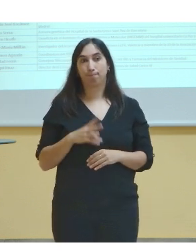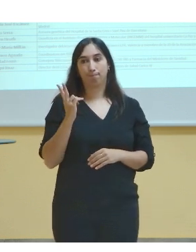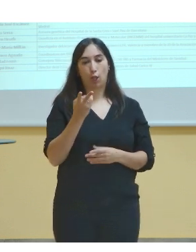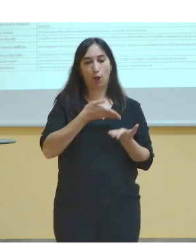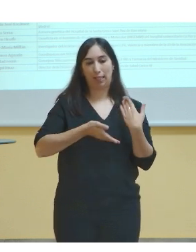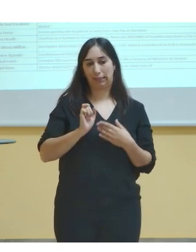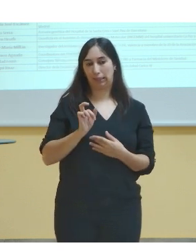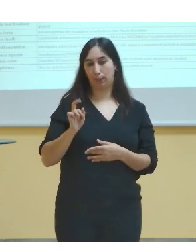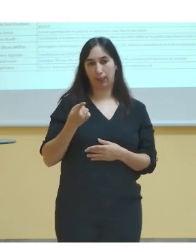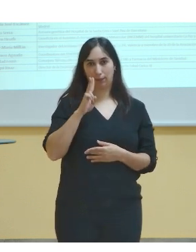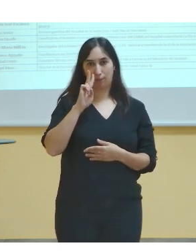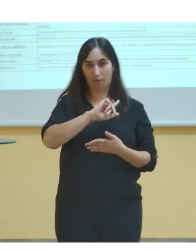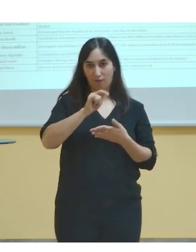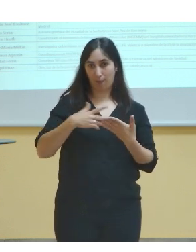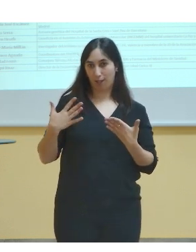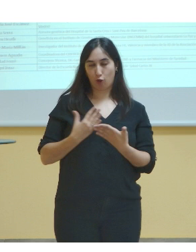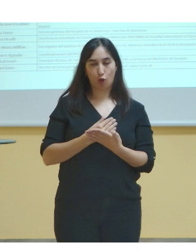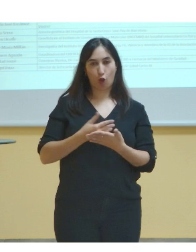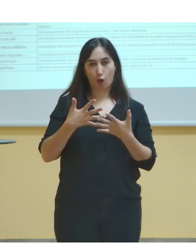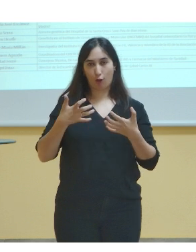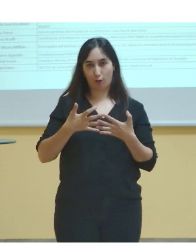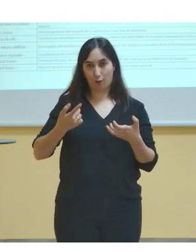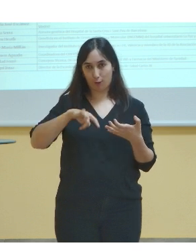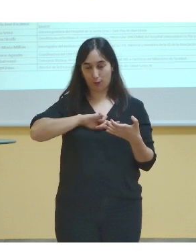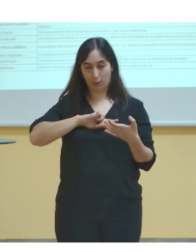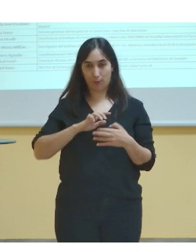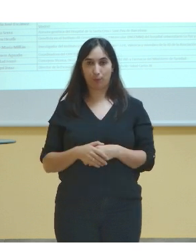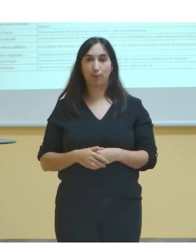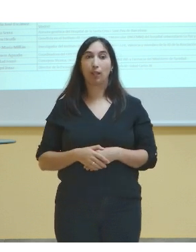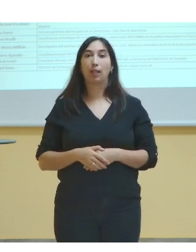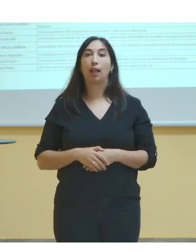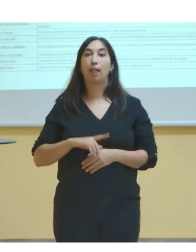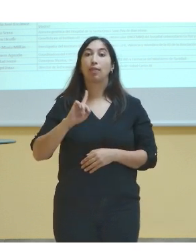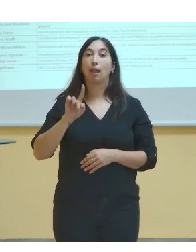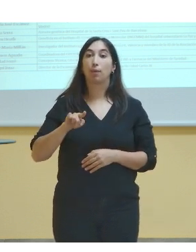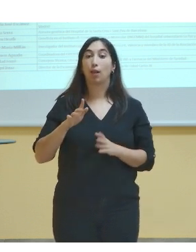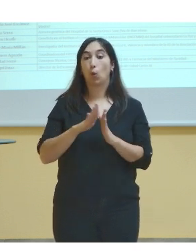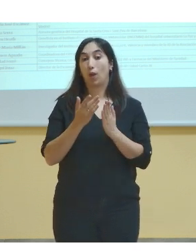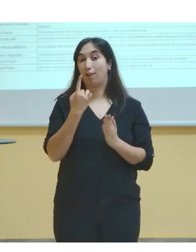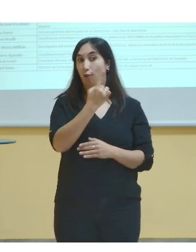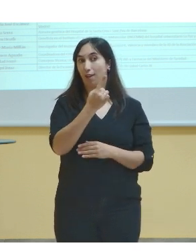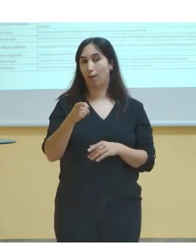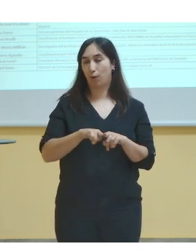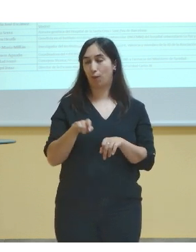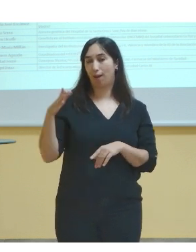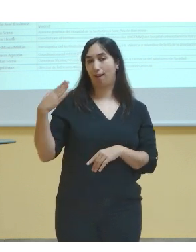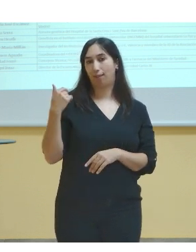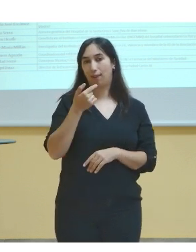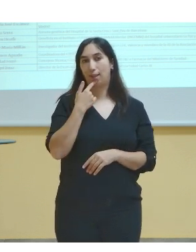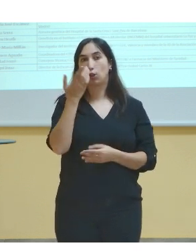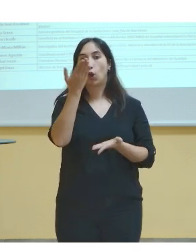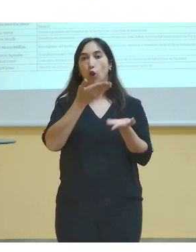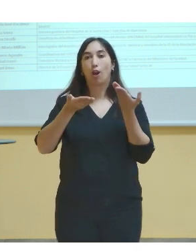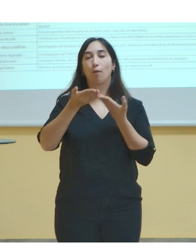colaboradoras habituales que veréis que firman en todos nuestros cuadernos, pero luego cada cuaderno, como he comentado antes, tiene la colaboración